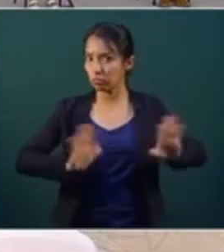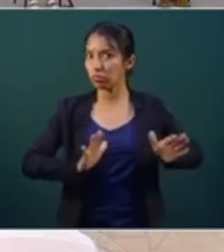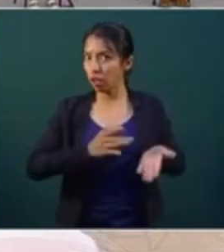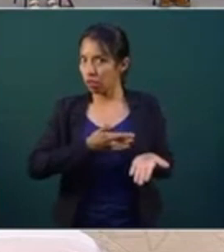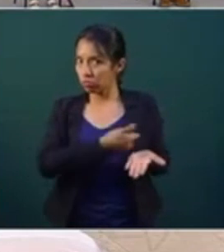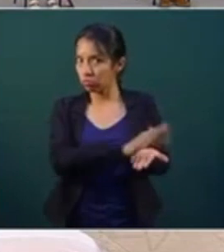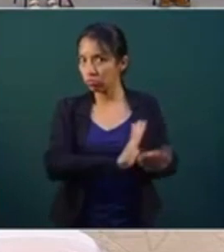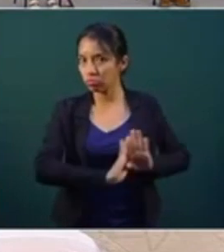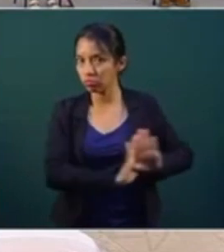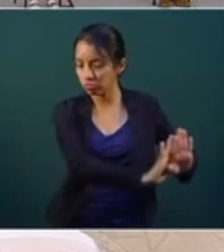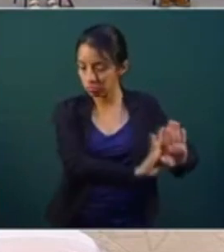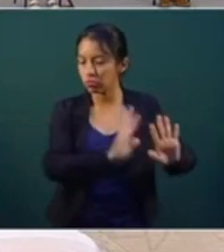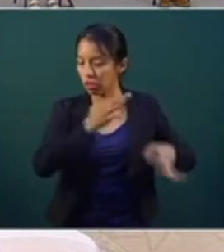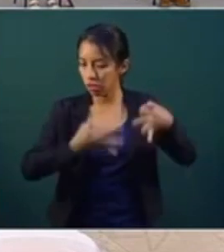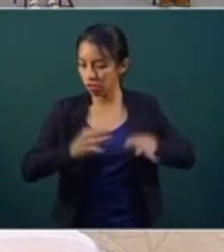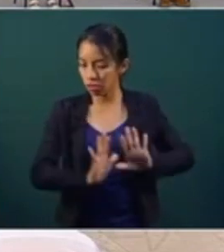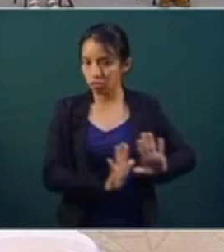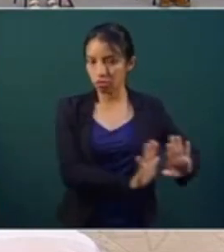Estamos